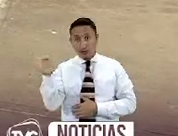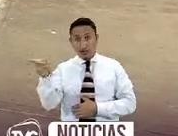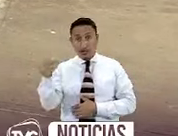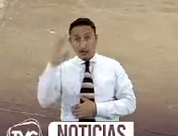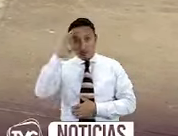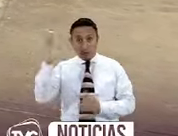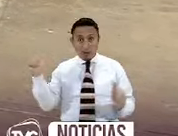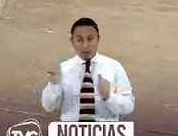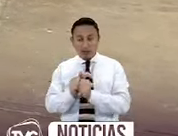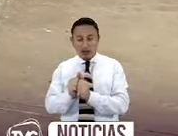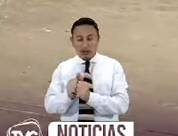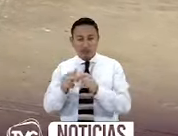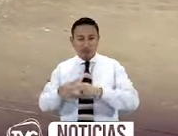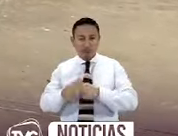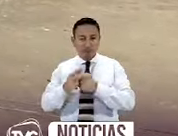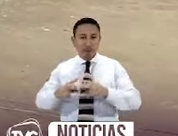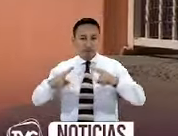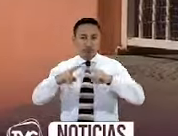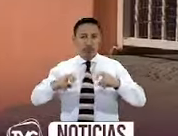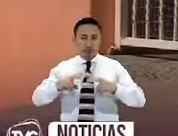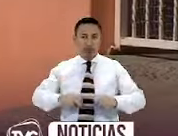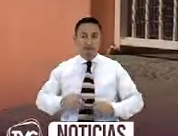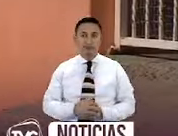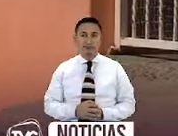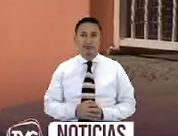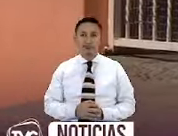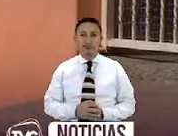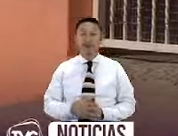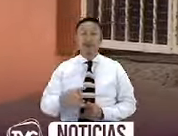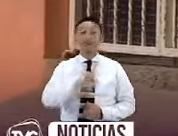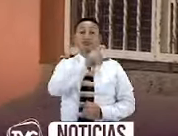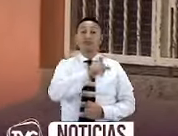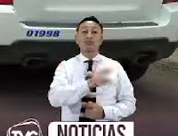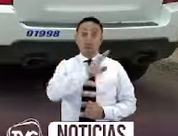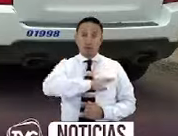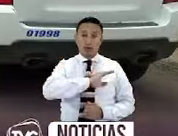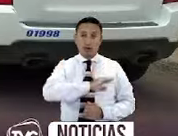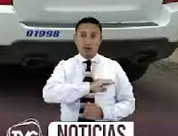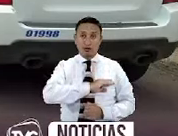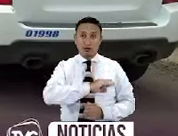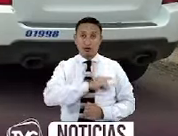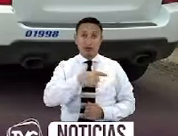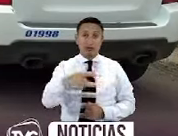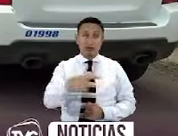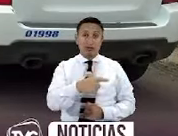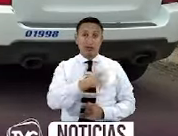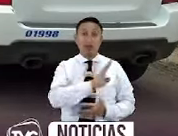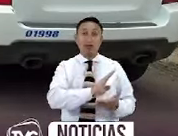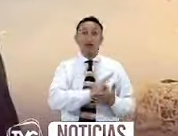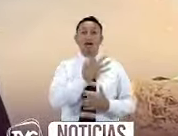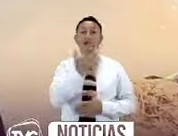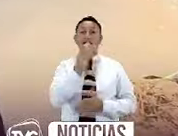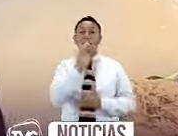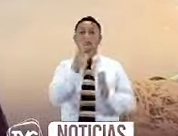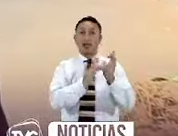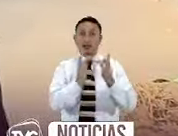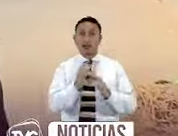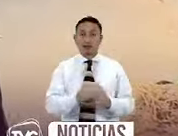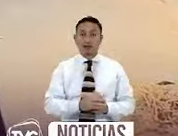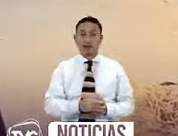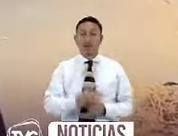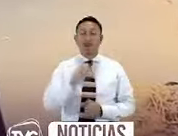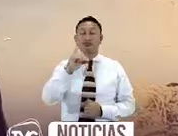trabajando para determinar posibles responsables. Luego un obrero municipal fue herido de bala en un atentado en el barrio 15 de abril. Dolores Diosdado